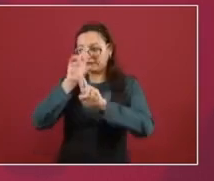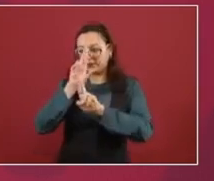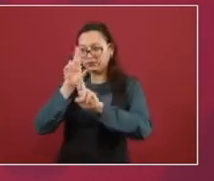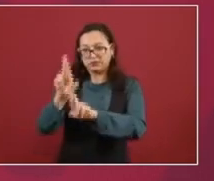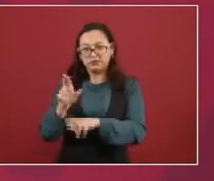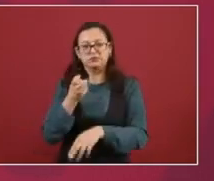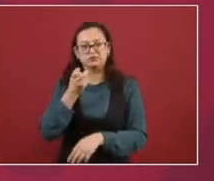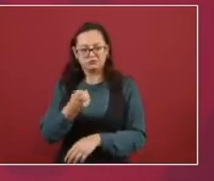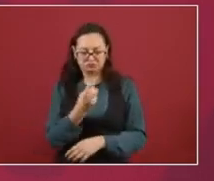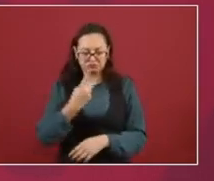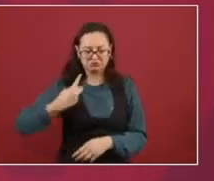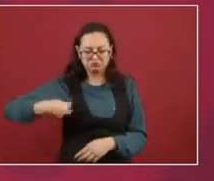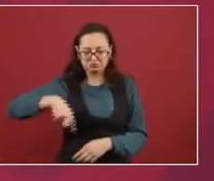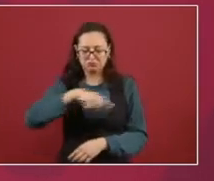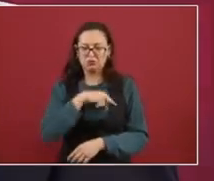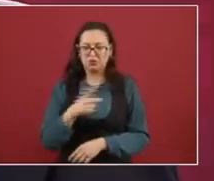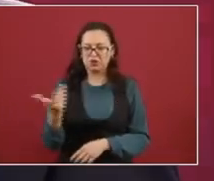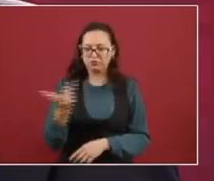estamos, pero